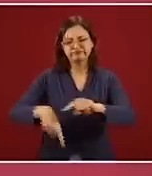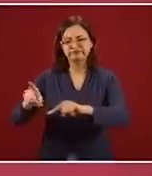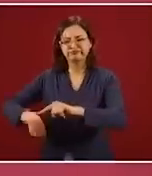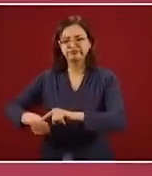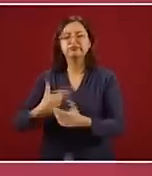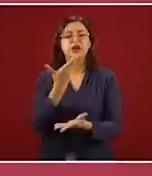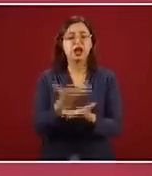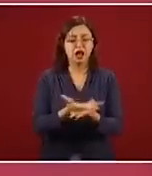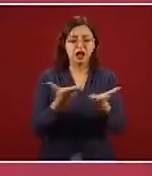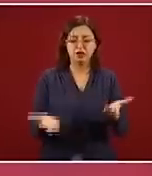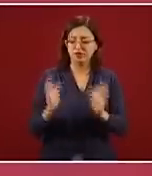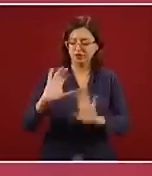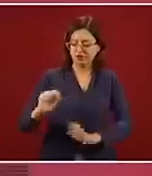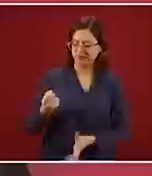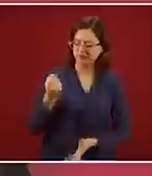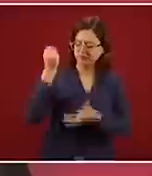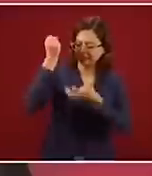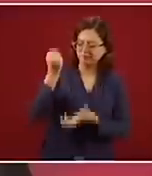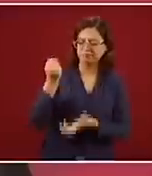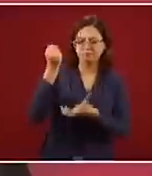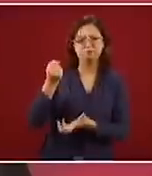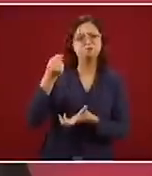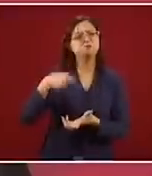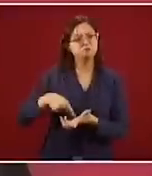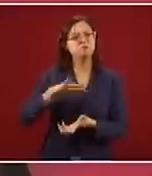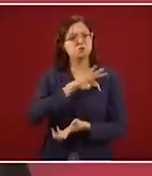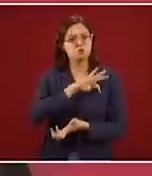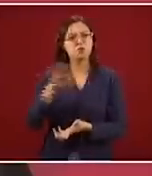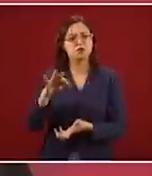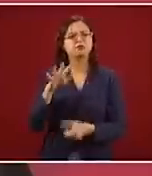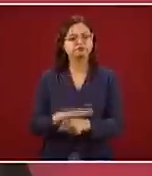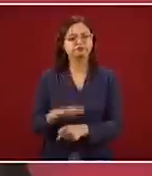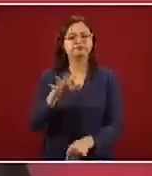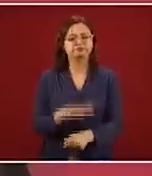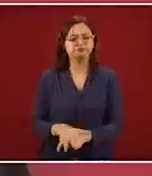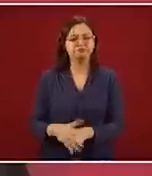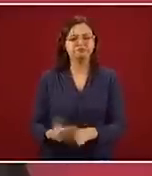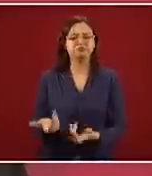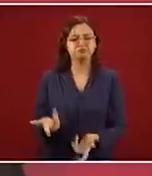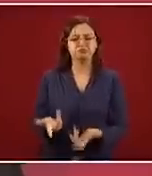hacer más con menos recursos.